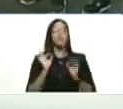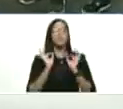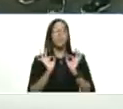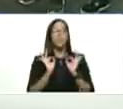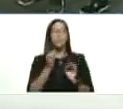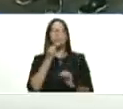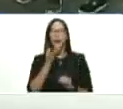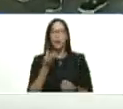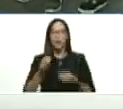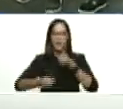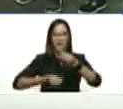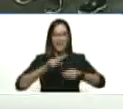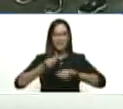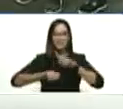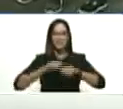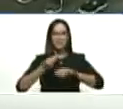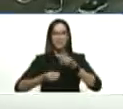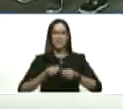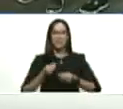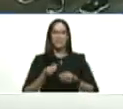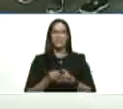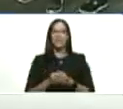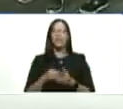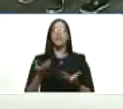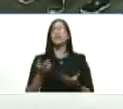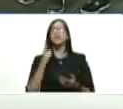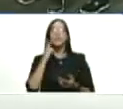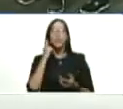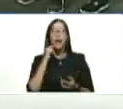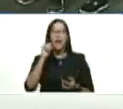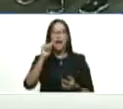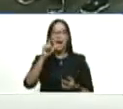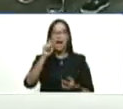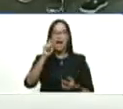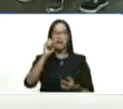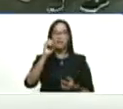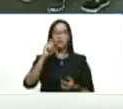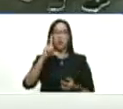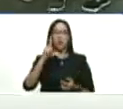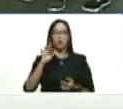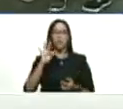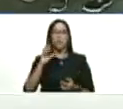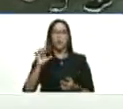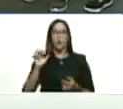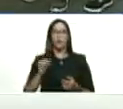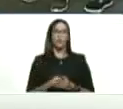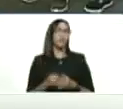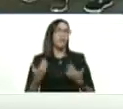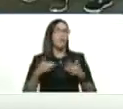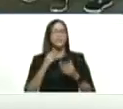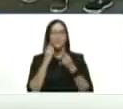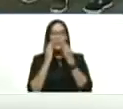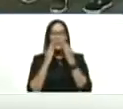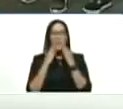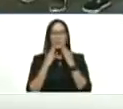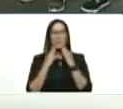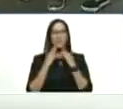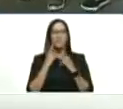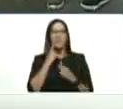la preparación del tradicional atol de fororo. No, no, es que a uno se le hace la boca agua,